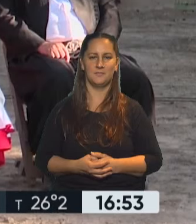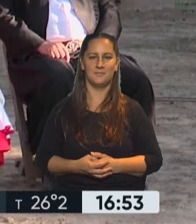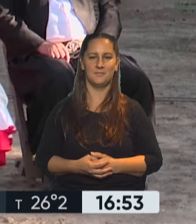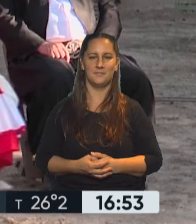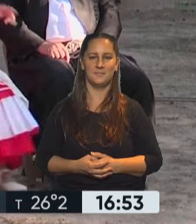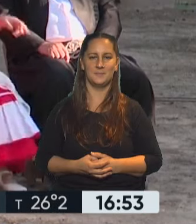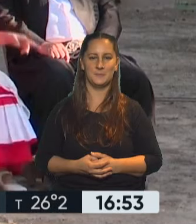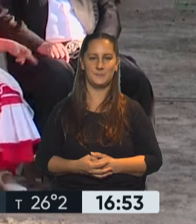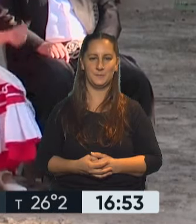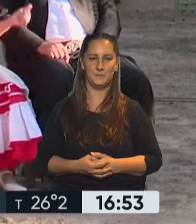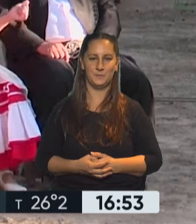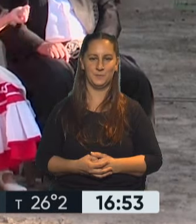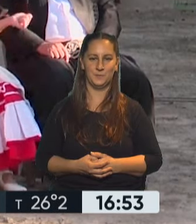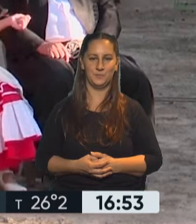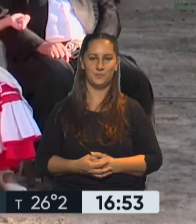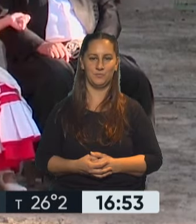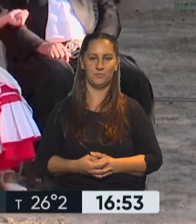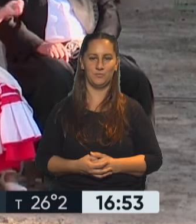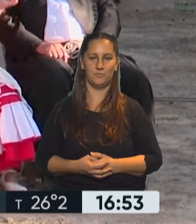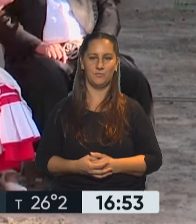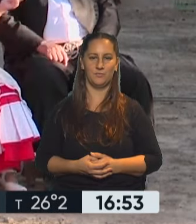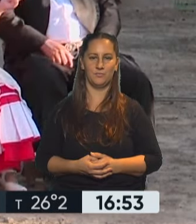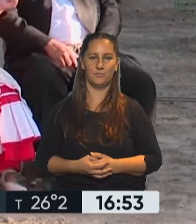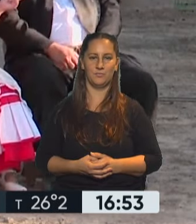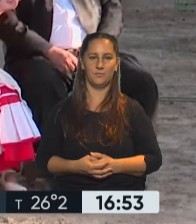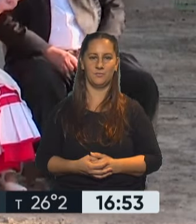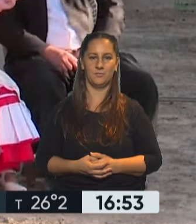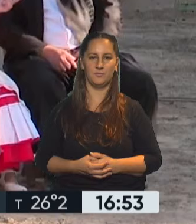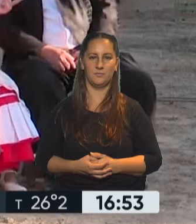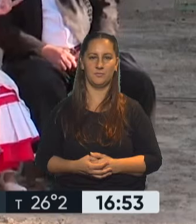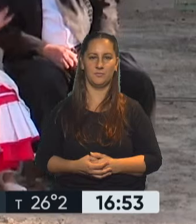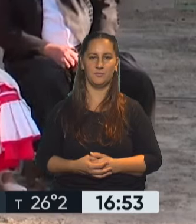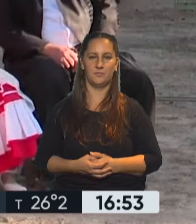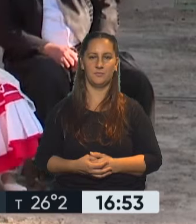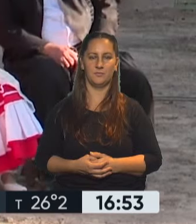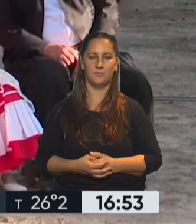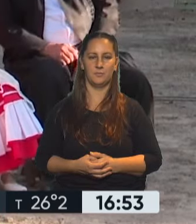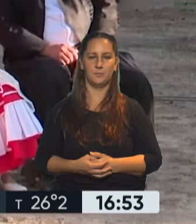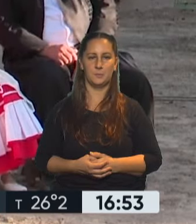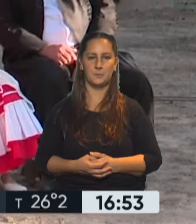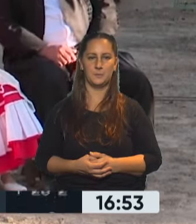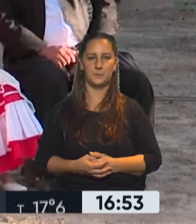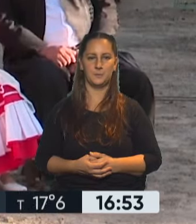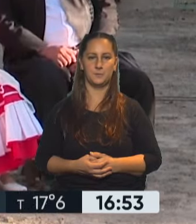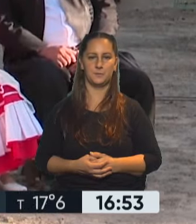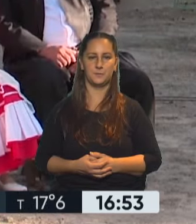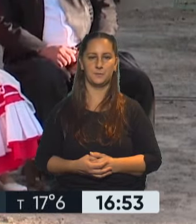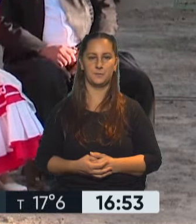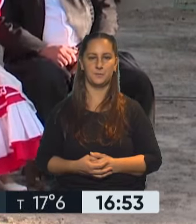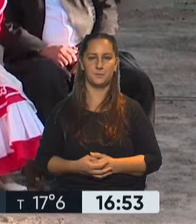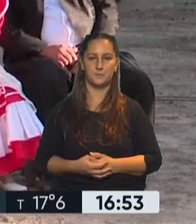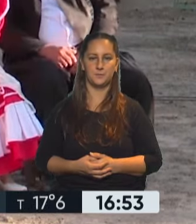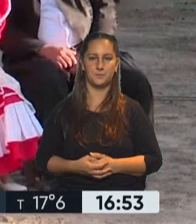Era viajera de tiempo, era de luz y de amor. La tierra con su latido